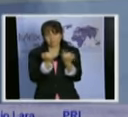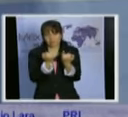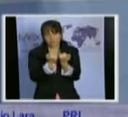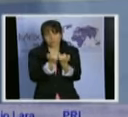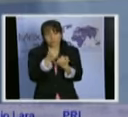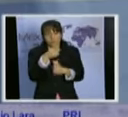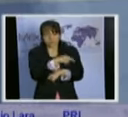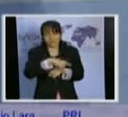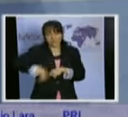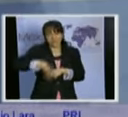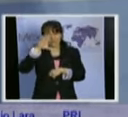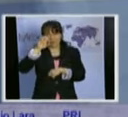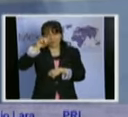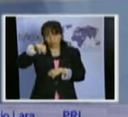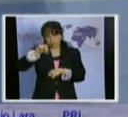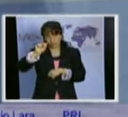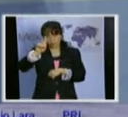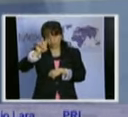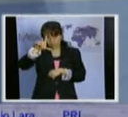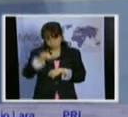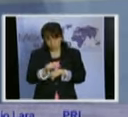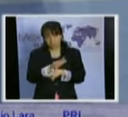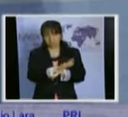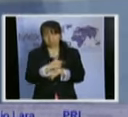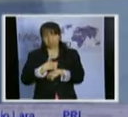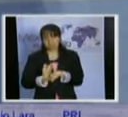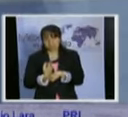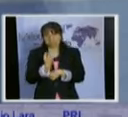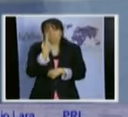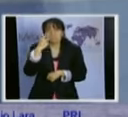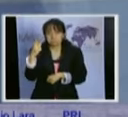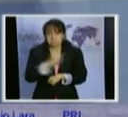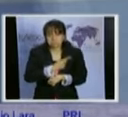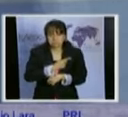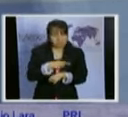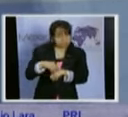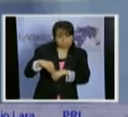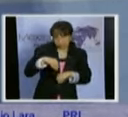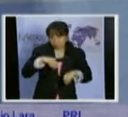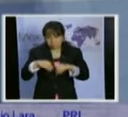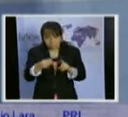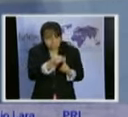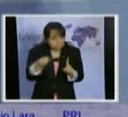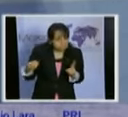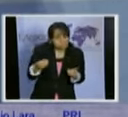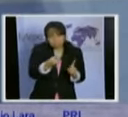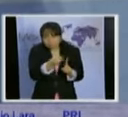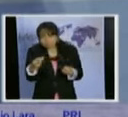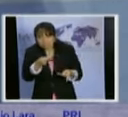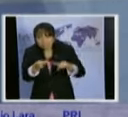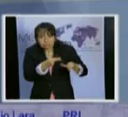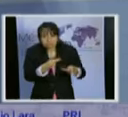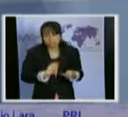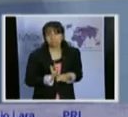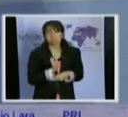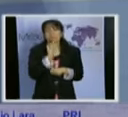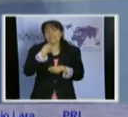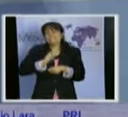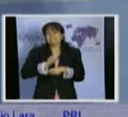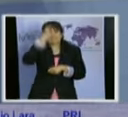el atrevimiento de planear sola este foro, que es mi primera participación como presidenta de esta importantísima